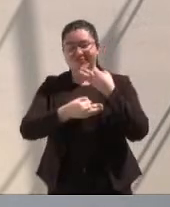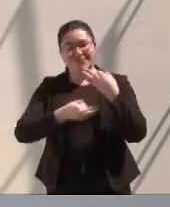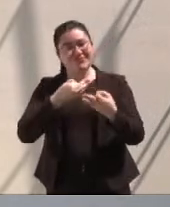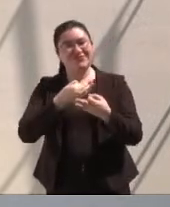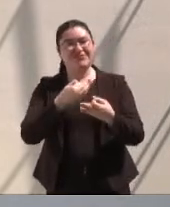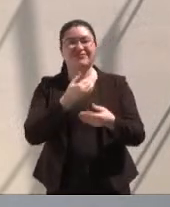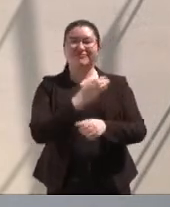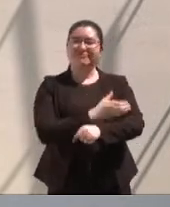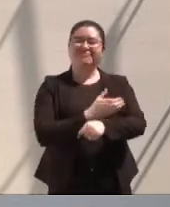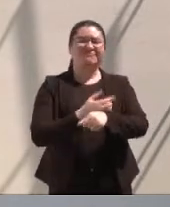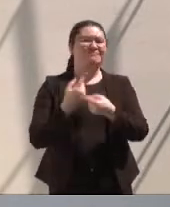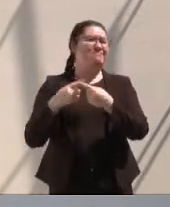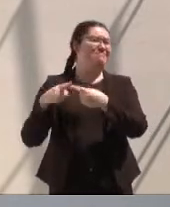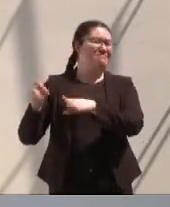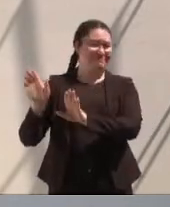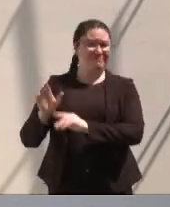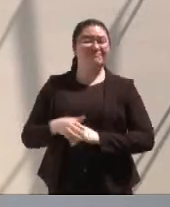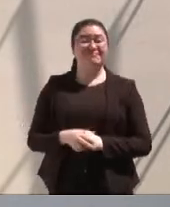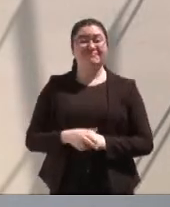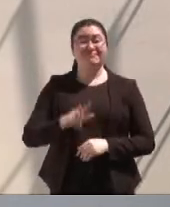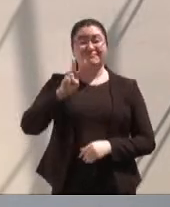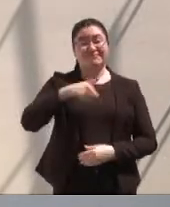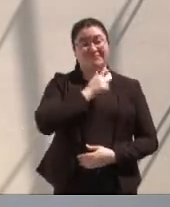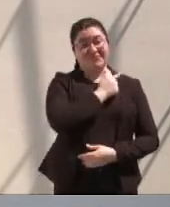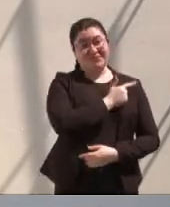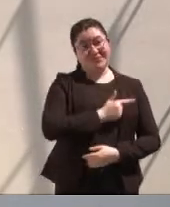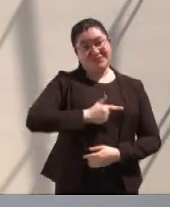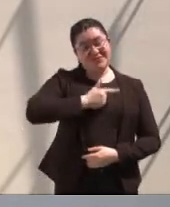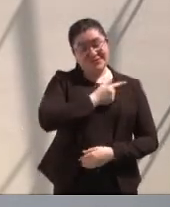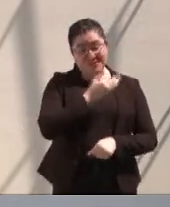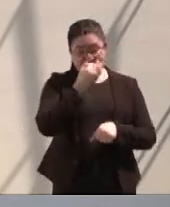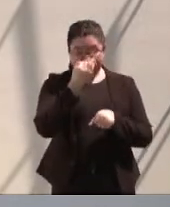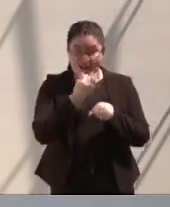Me da mucho gusto compartir espacio con